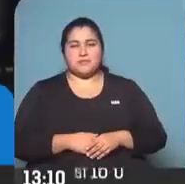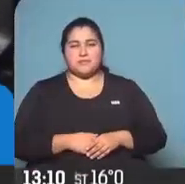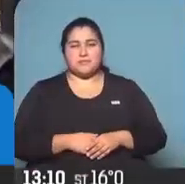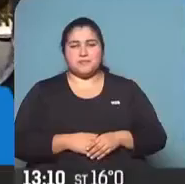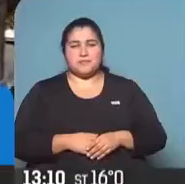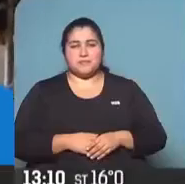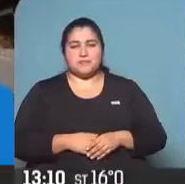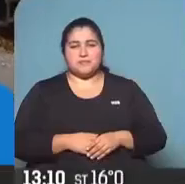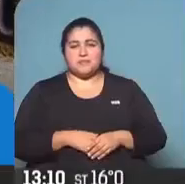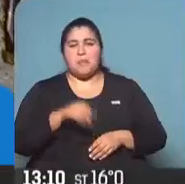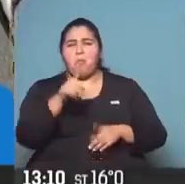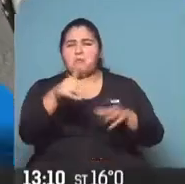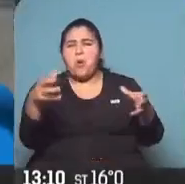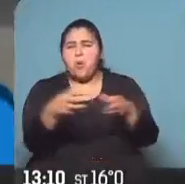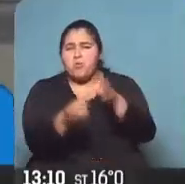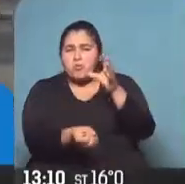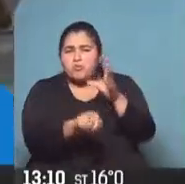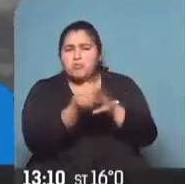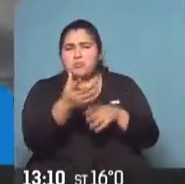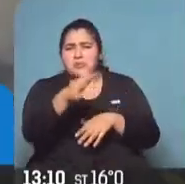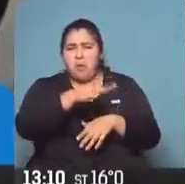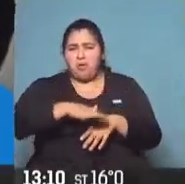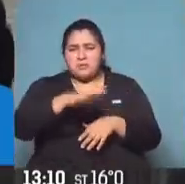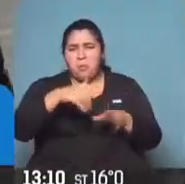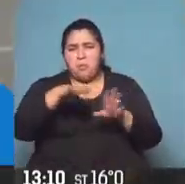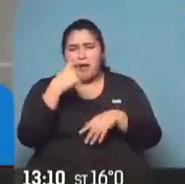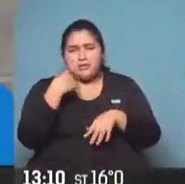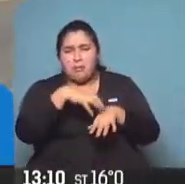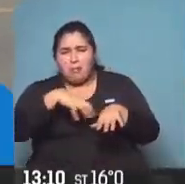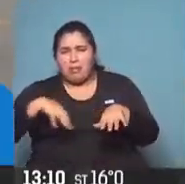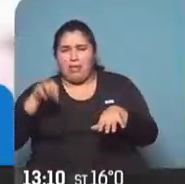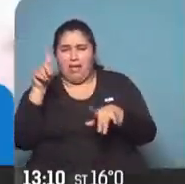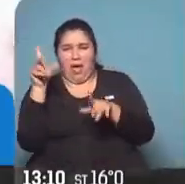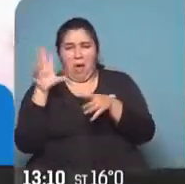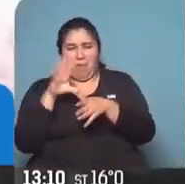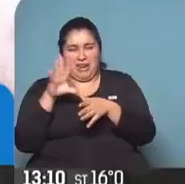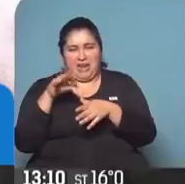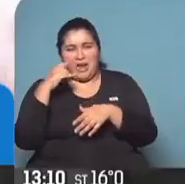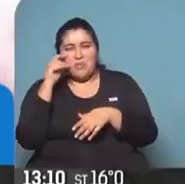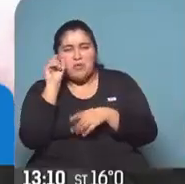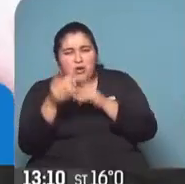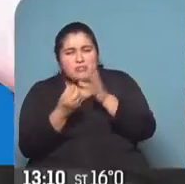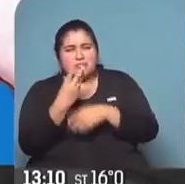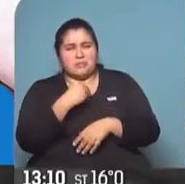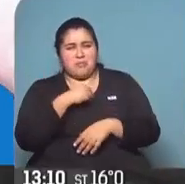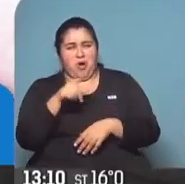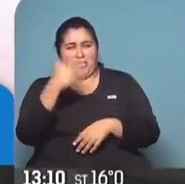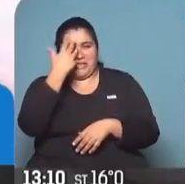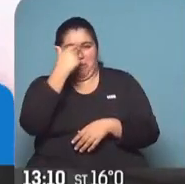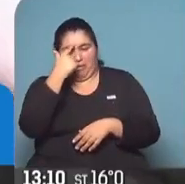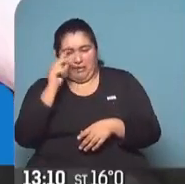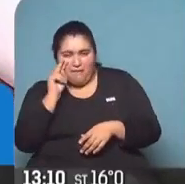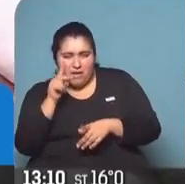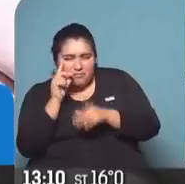está recibiendo las en los factores de la emancipación americana con inspiración en general josé de san martín